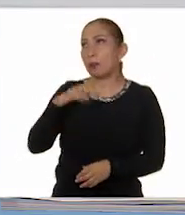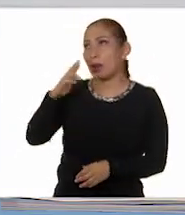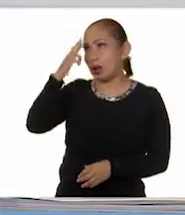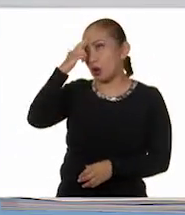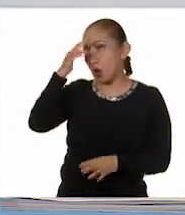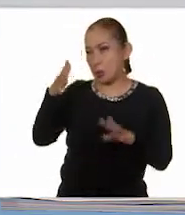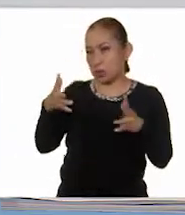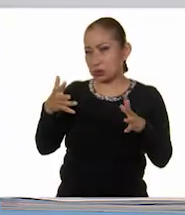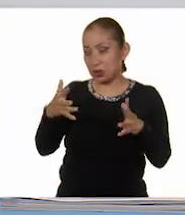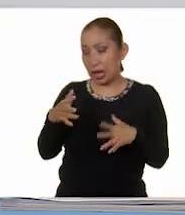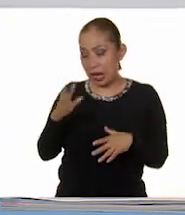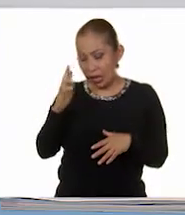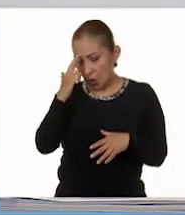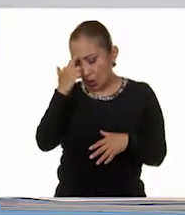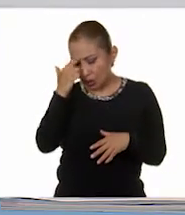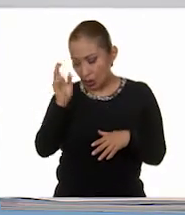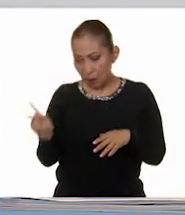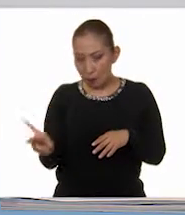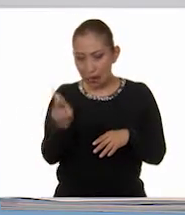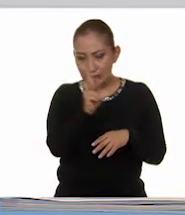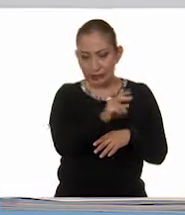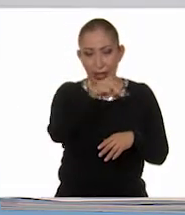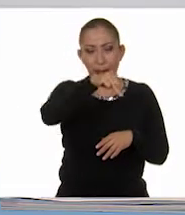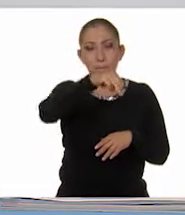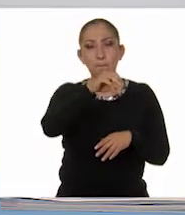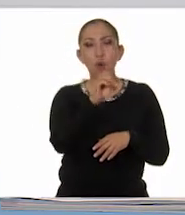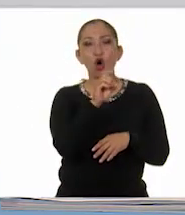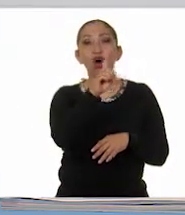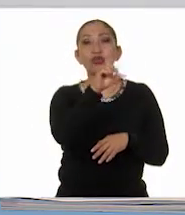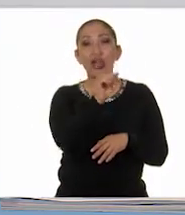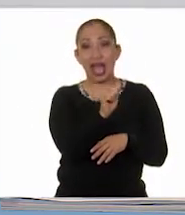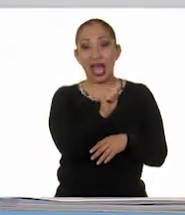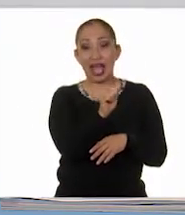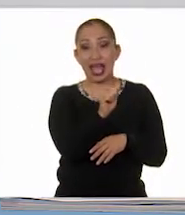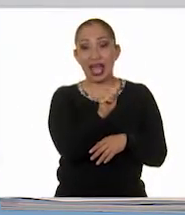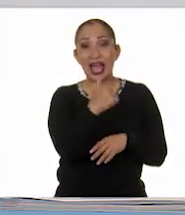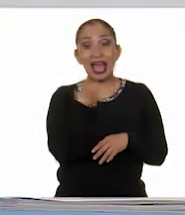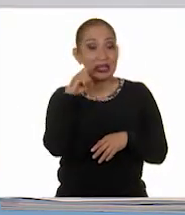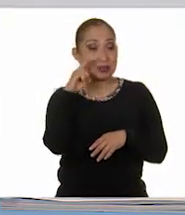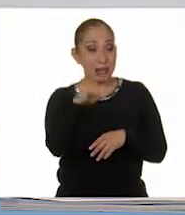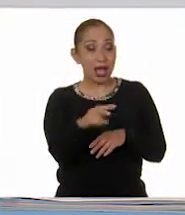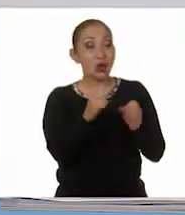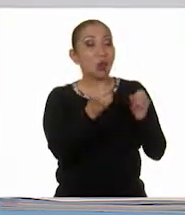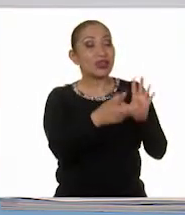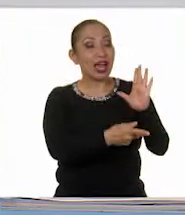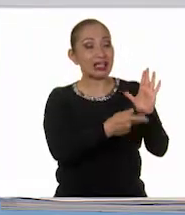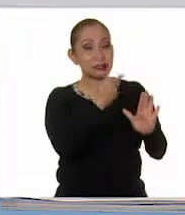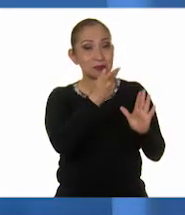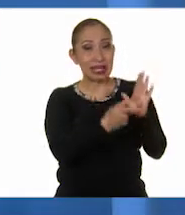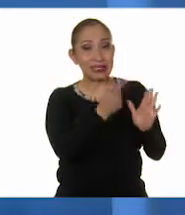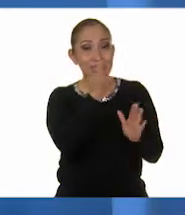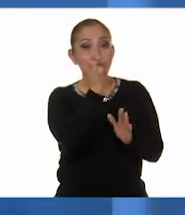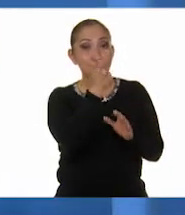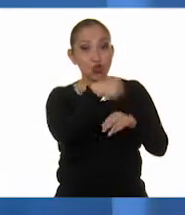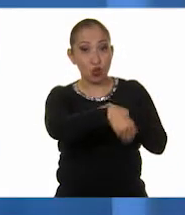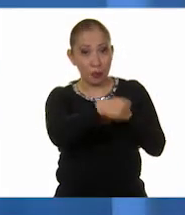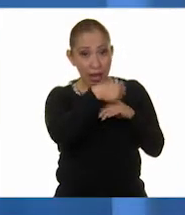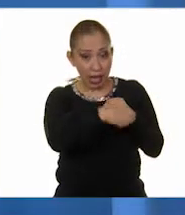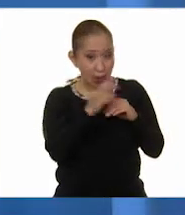menos. Bueno, recuerdo que es equivalente a la moda del grupo y se obtiene comparando la frecuencia de cada dato.